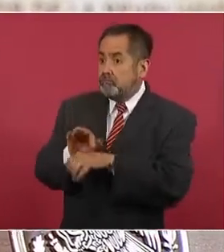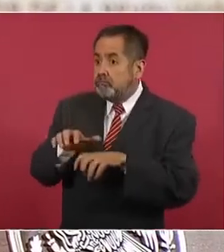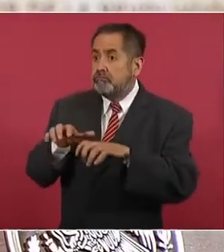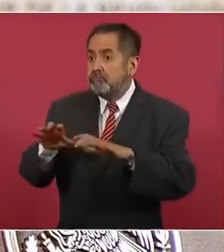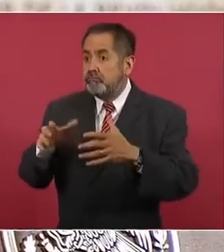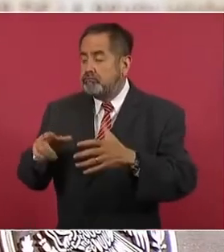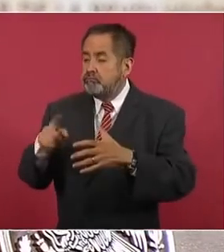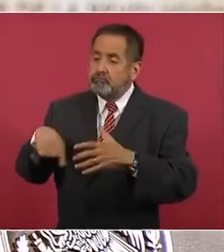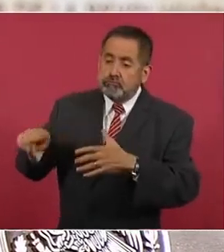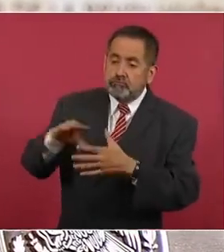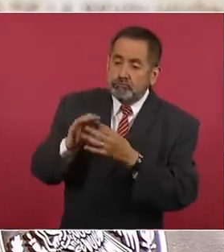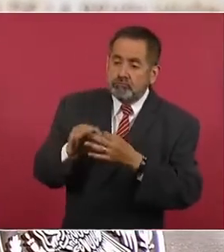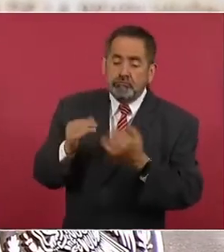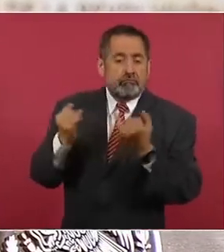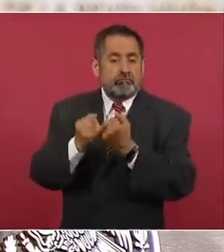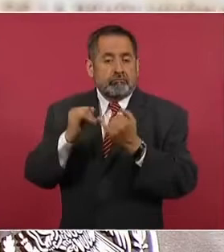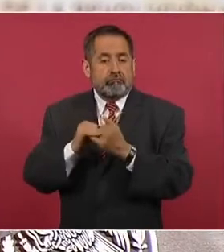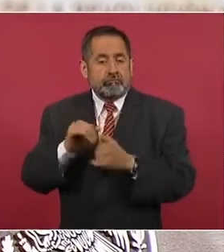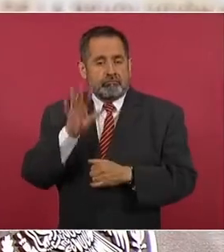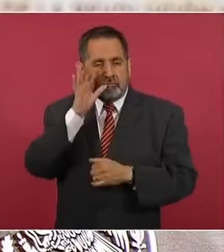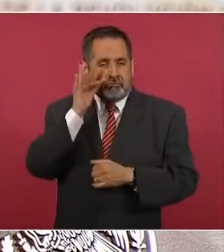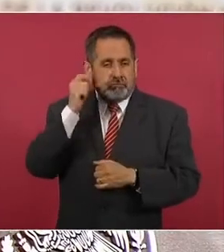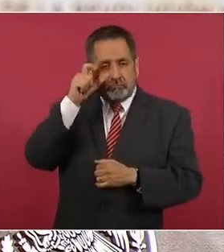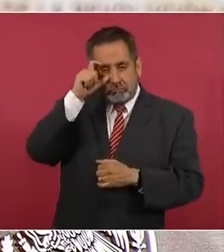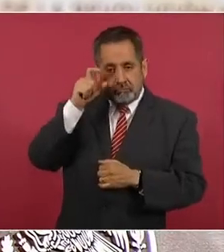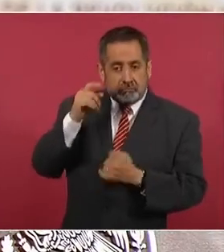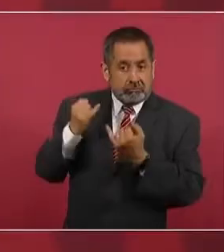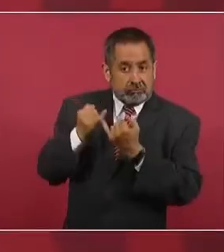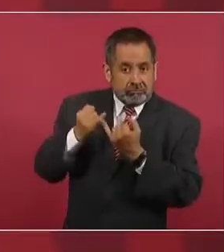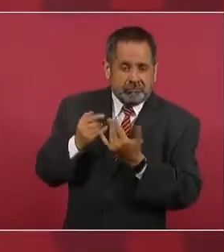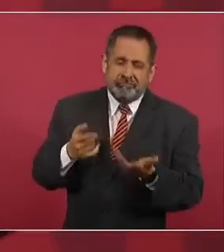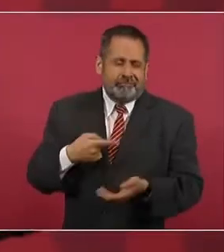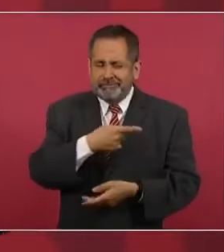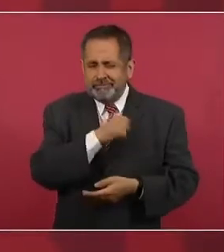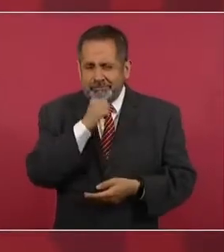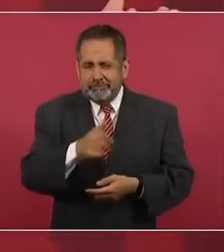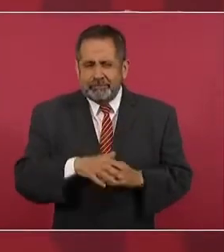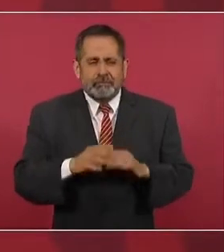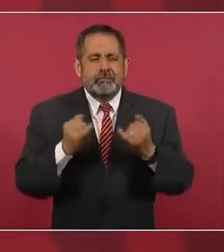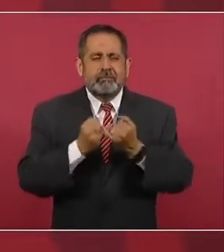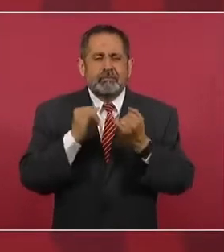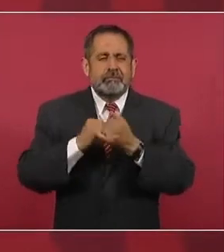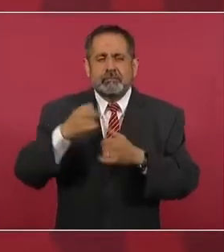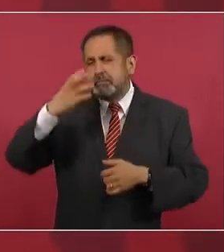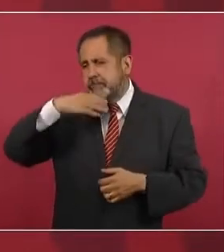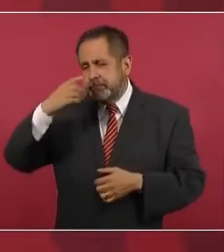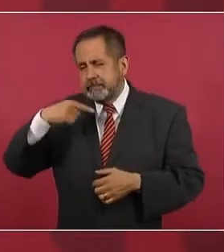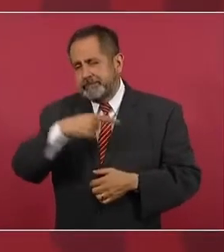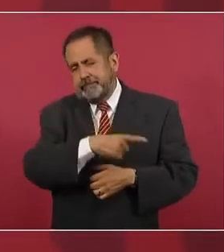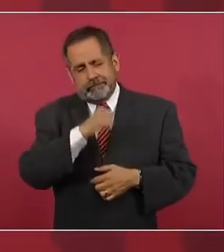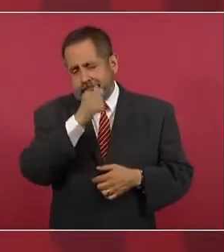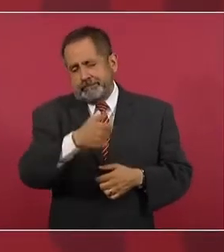el pensamiento de Flores Magón o el pensamiento de Lázaro Cárdenas,